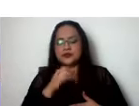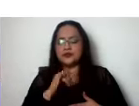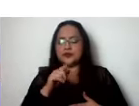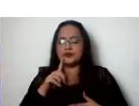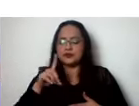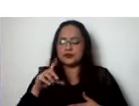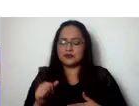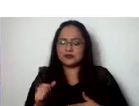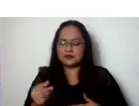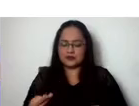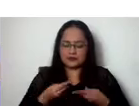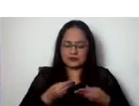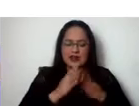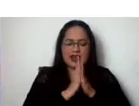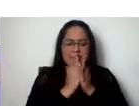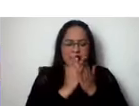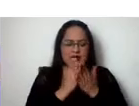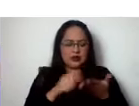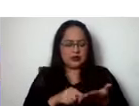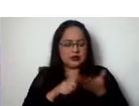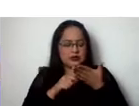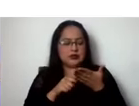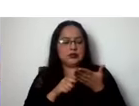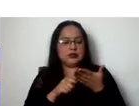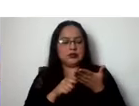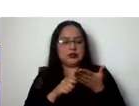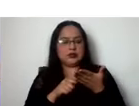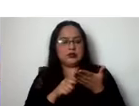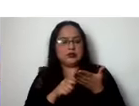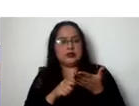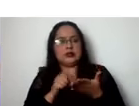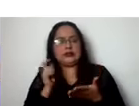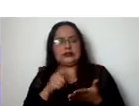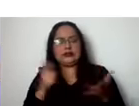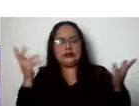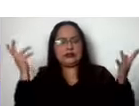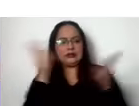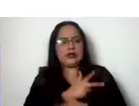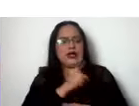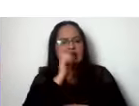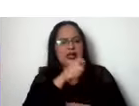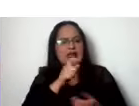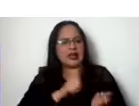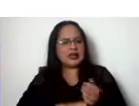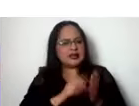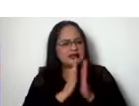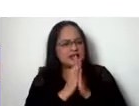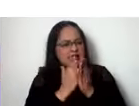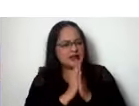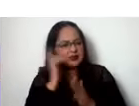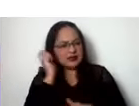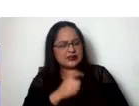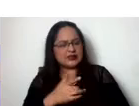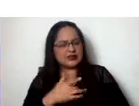título, lo sentí fuerte, ¿no? O sea, tu cuerpo dejará, yo dije, ¿de qué se trata el libro? ¿No? O sea,